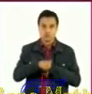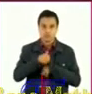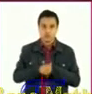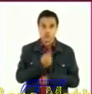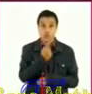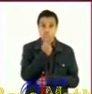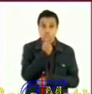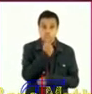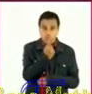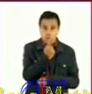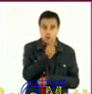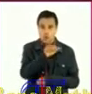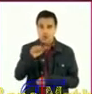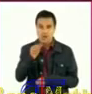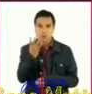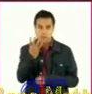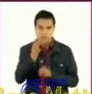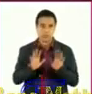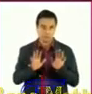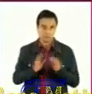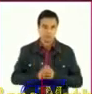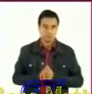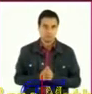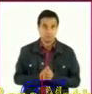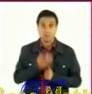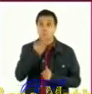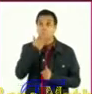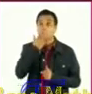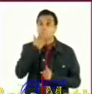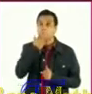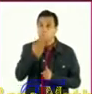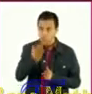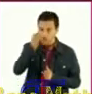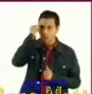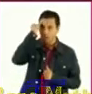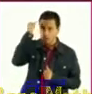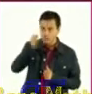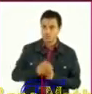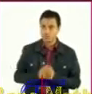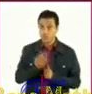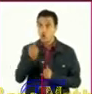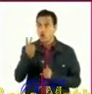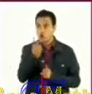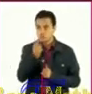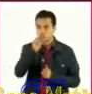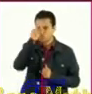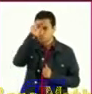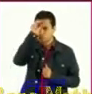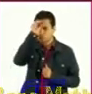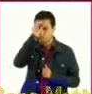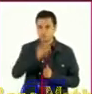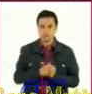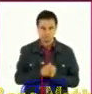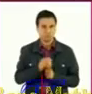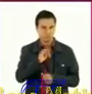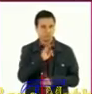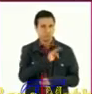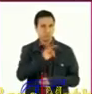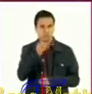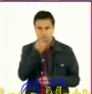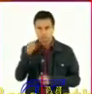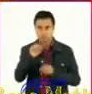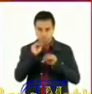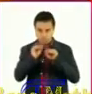lluvias. Me parece excelente opción porque ambos tienen conocimiento y muchas habilidades para realizar